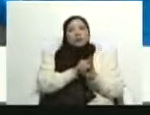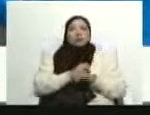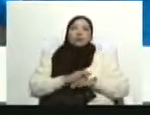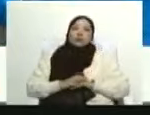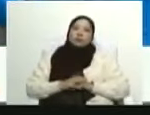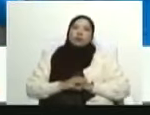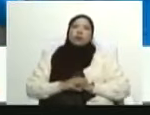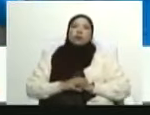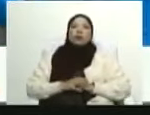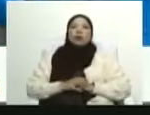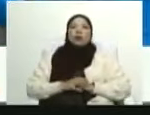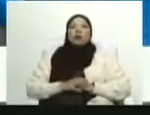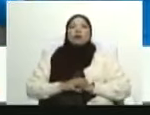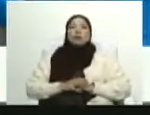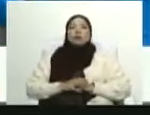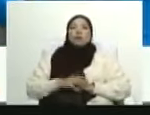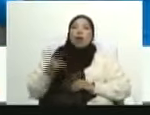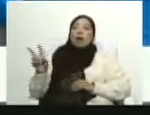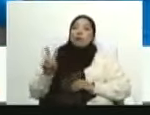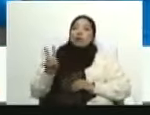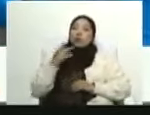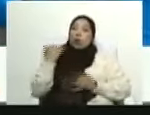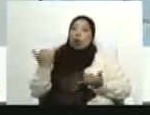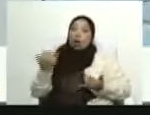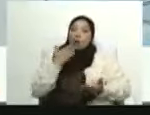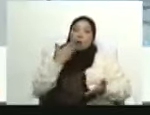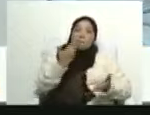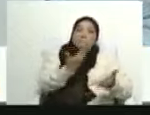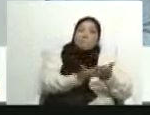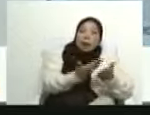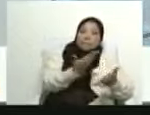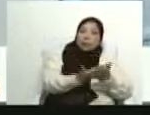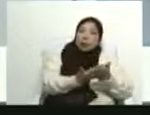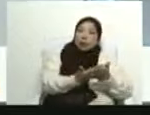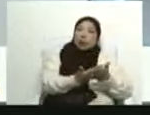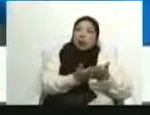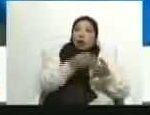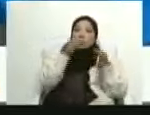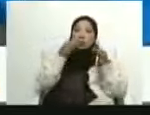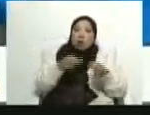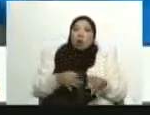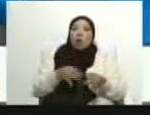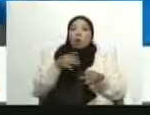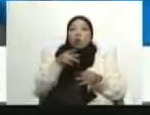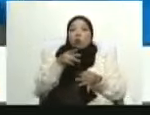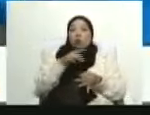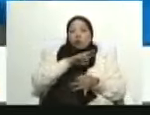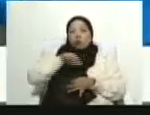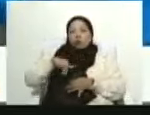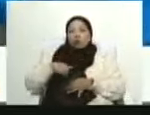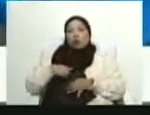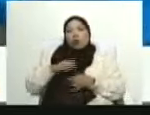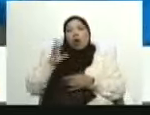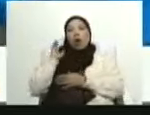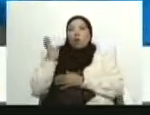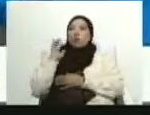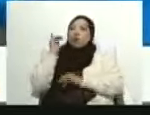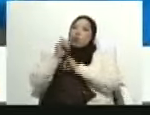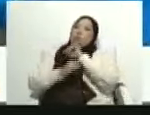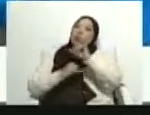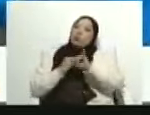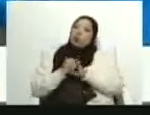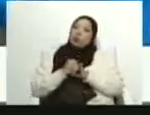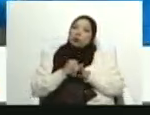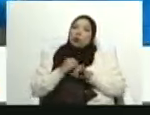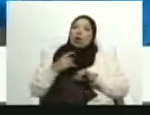hemos puesto en el papel, lo hemos puesto en la palabra, y estamos seguros que ante esta corte, esta apelación de Venezuela va